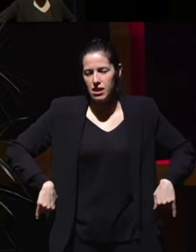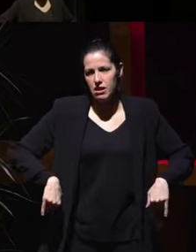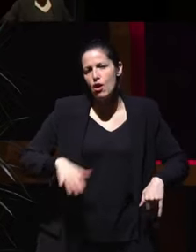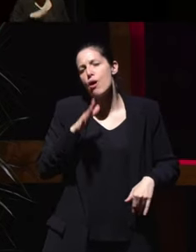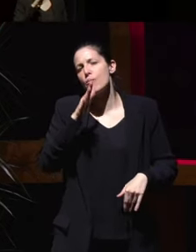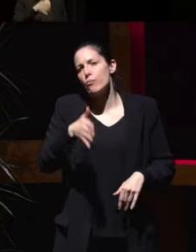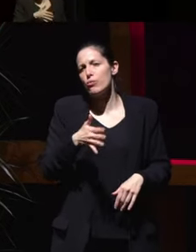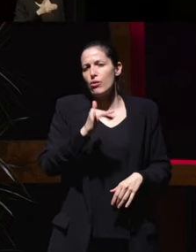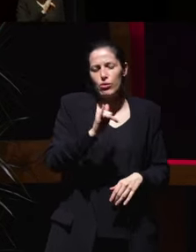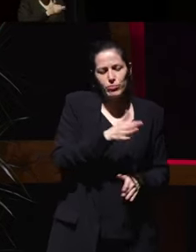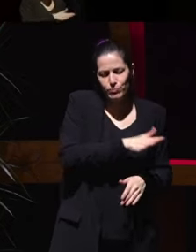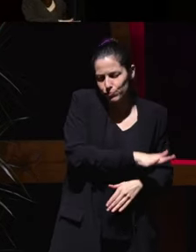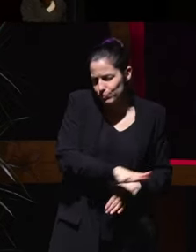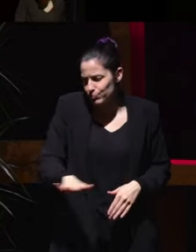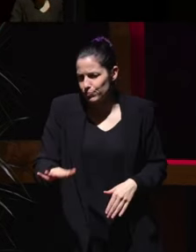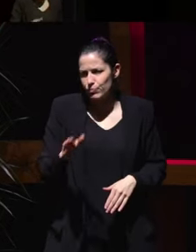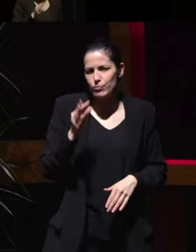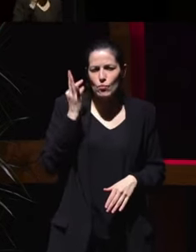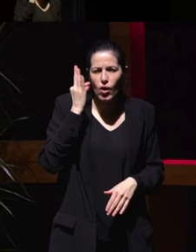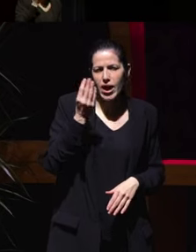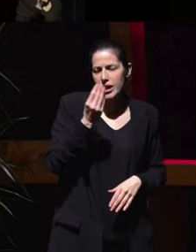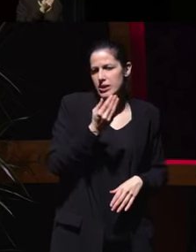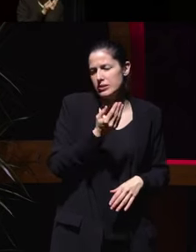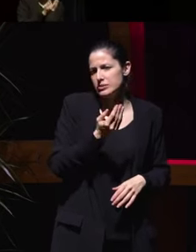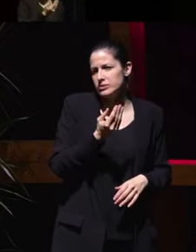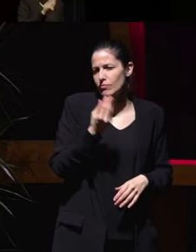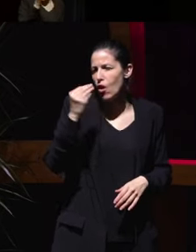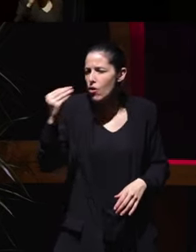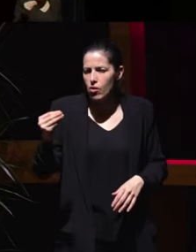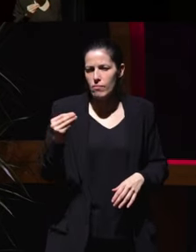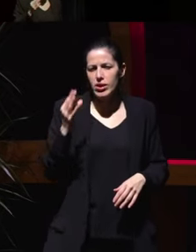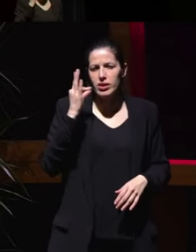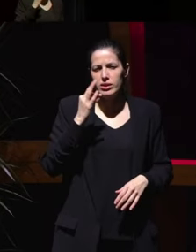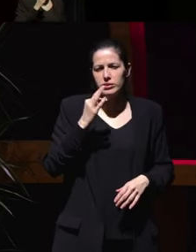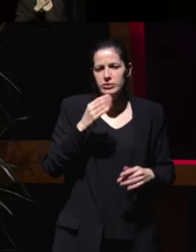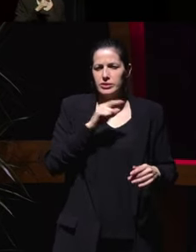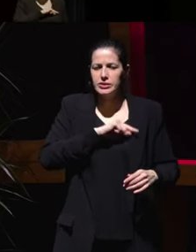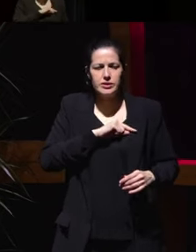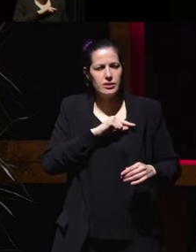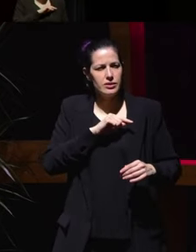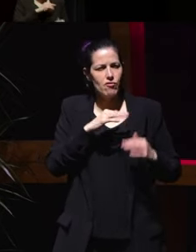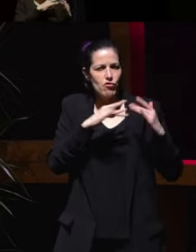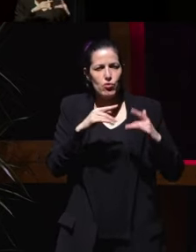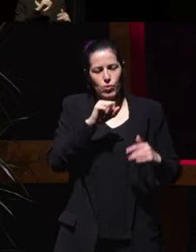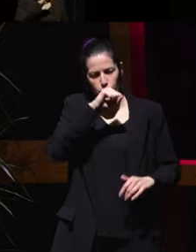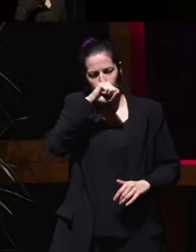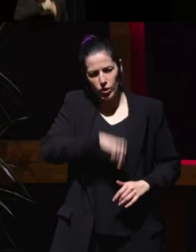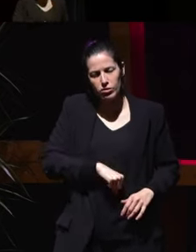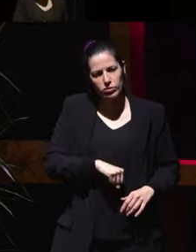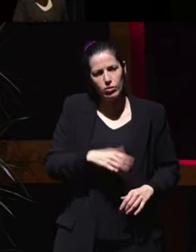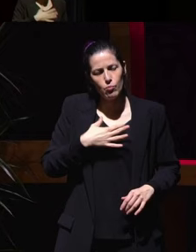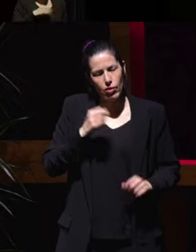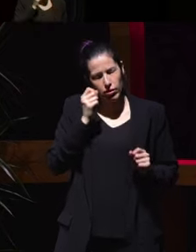muchas niñas, muchas estudiantes de periodismo, muchas apasionadas del deporte y del fútbol, que de repente han dicho, ¿y por qué